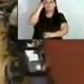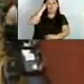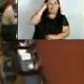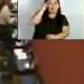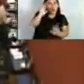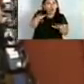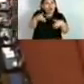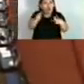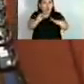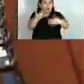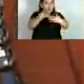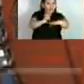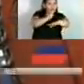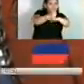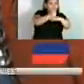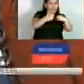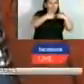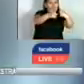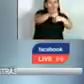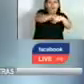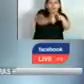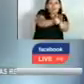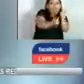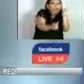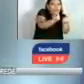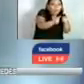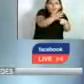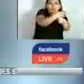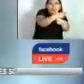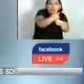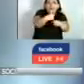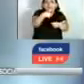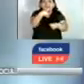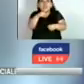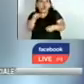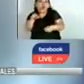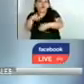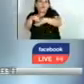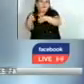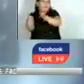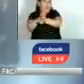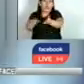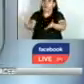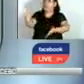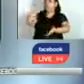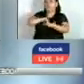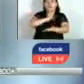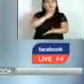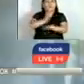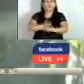cómo va a quedar conformada la Asamblea Legislativa y quiénes son los diputados que no lograron la reelección.